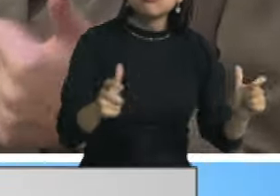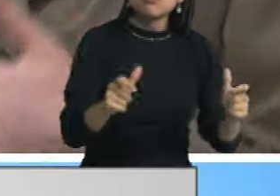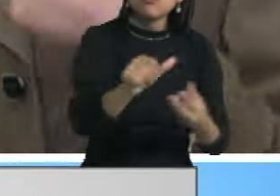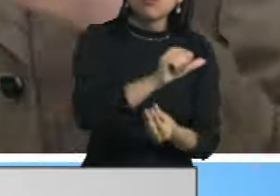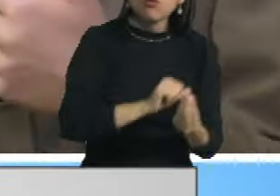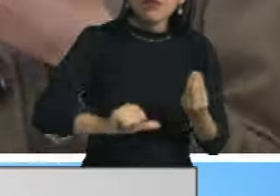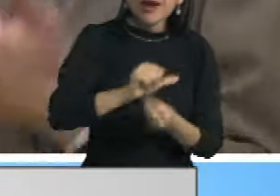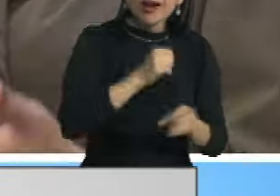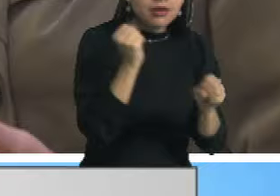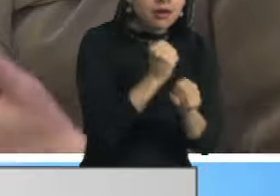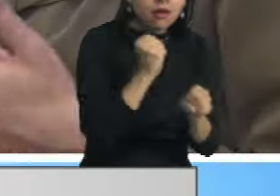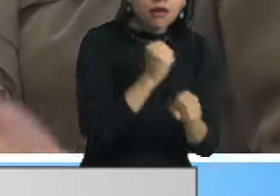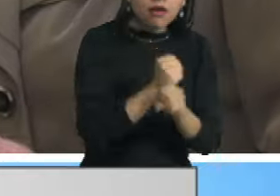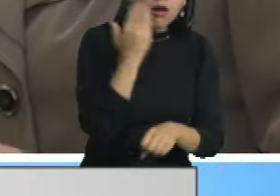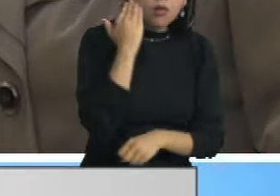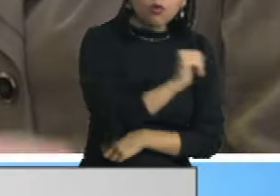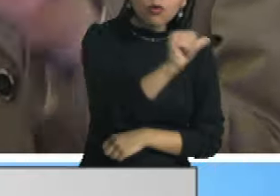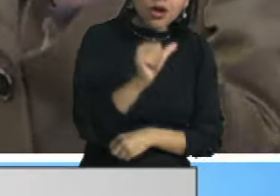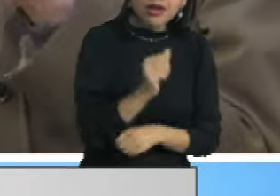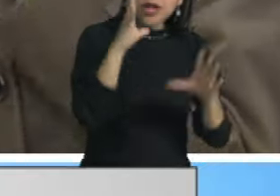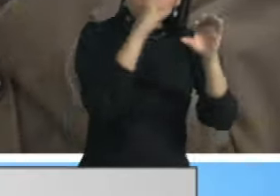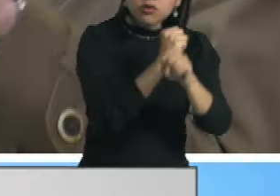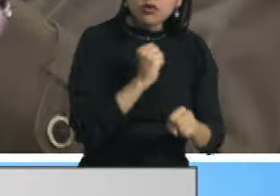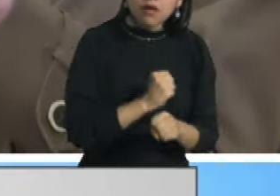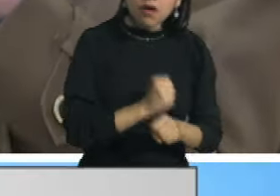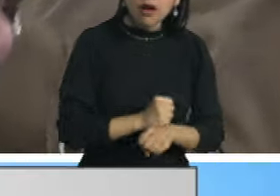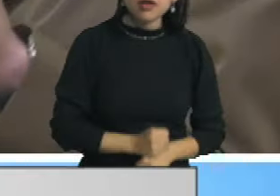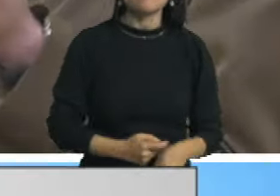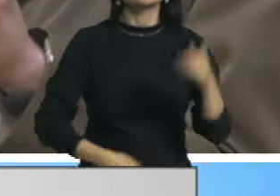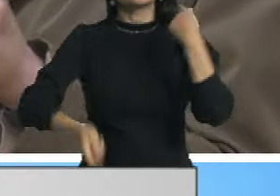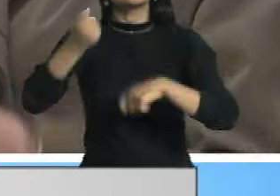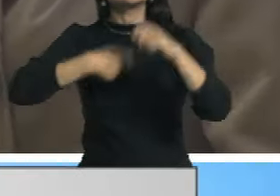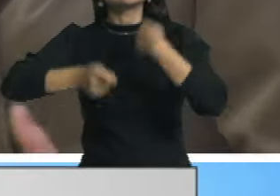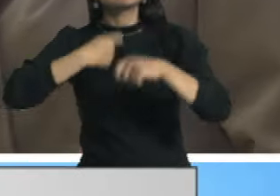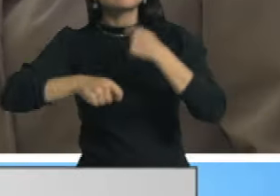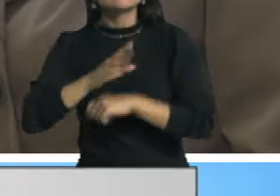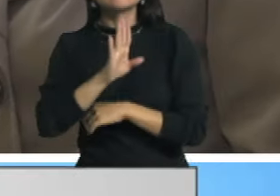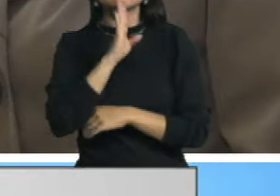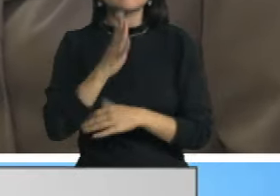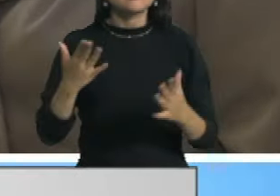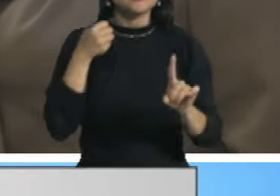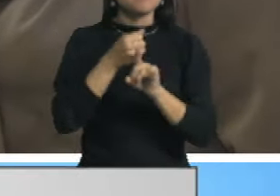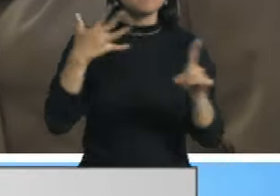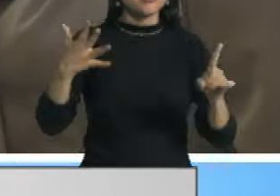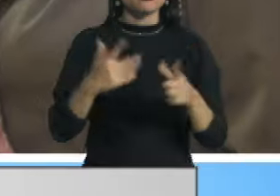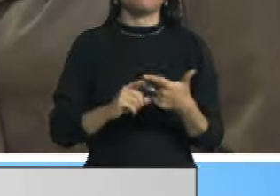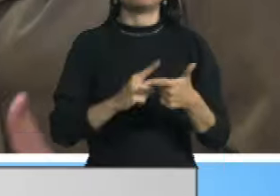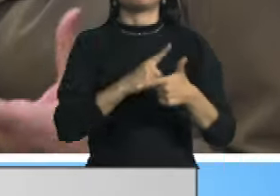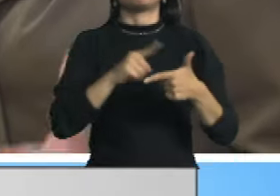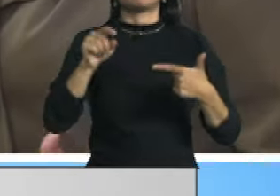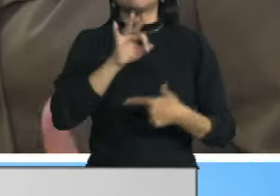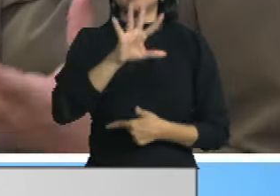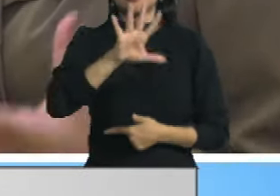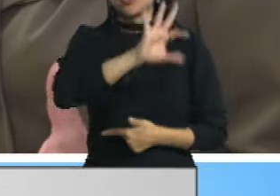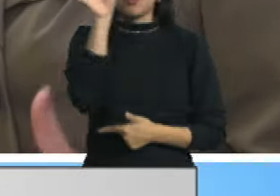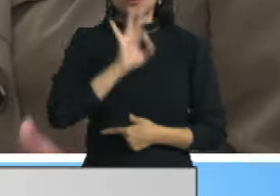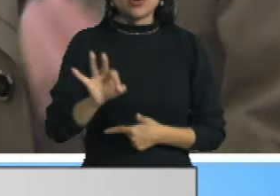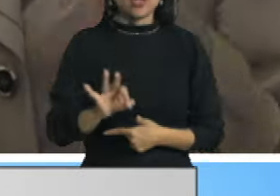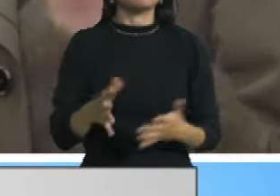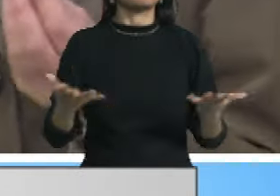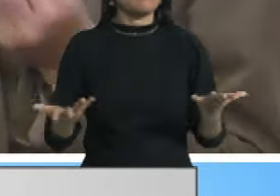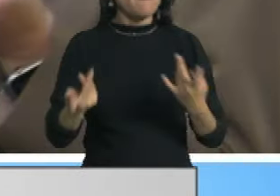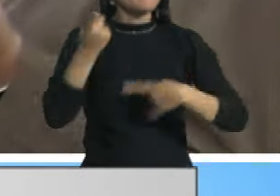decir que tenemos más empleabilidad para las mujeres. En cuanto a las ventas, ¿cuál ha sido el impacto? Aumenta aproximadamente un 35% las